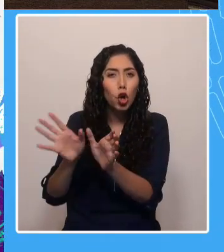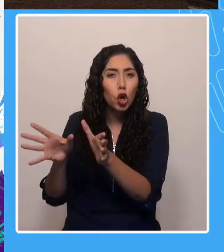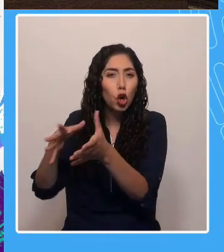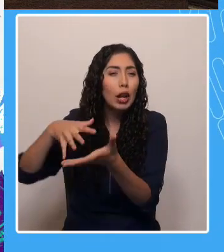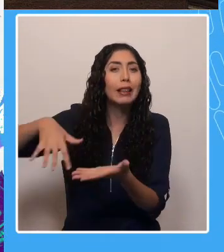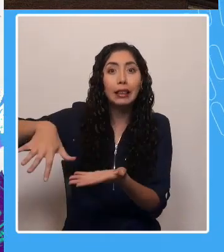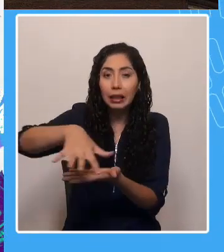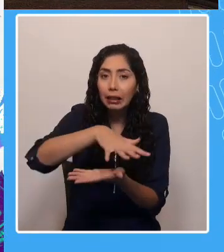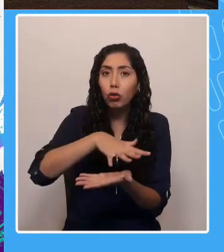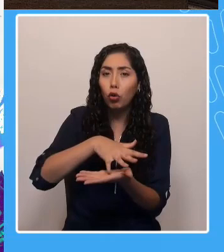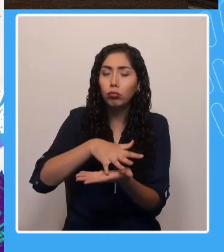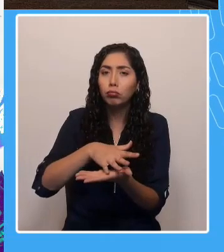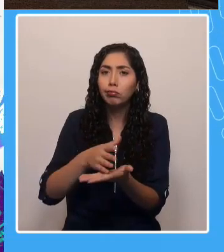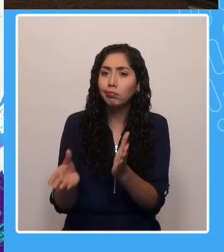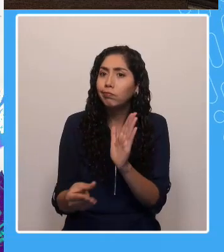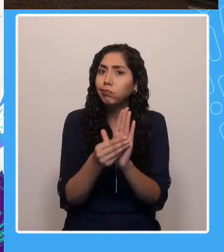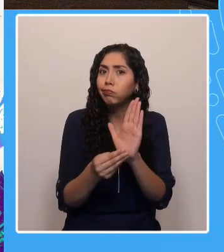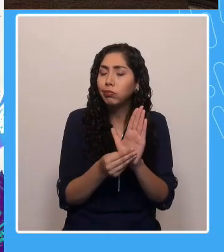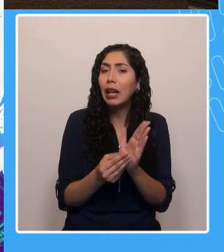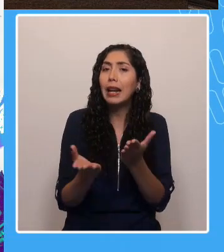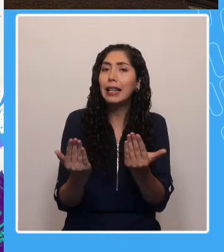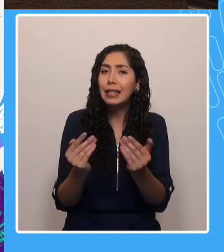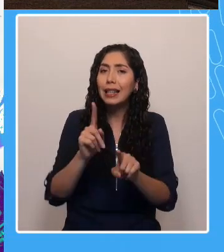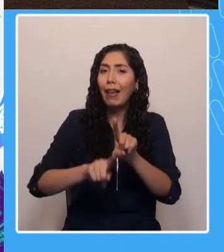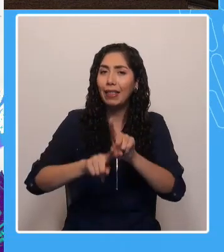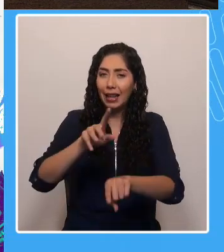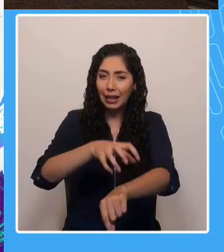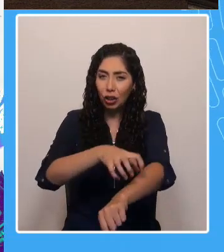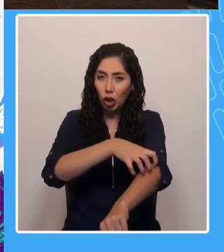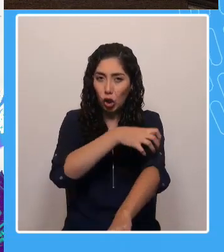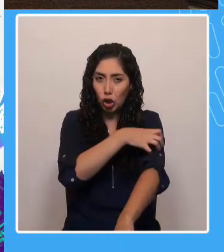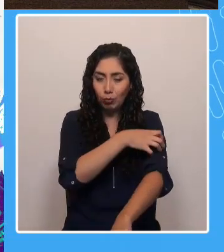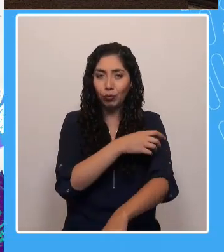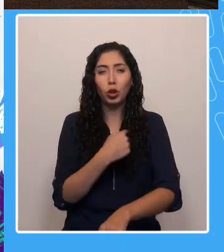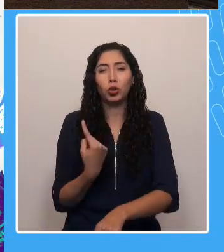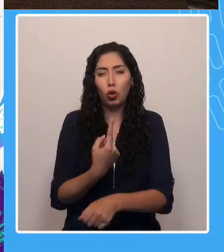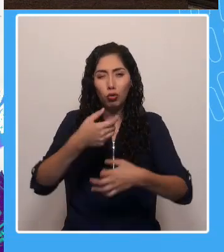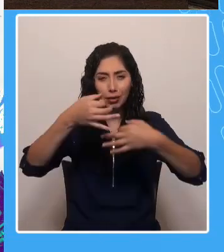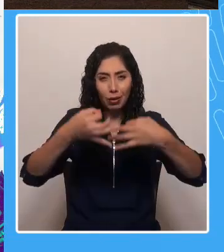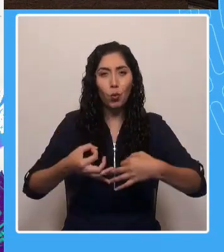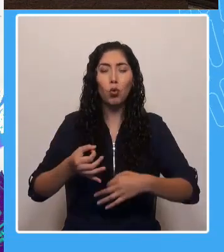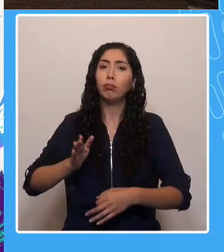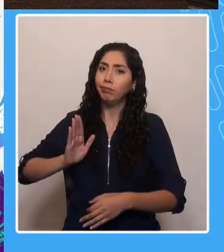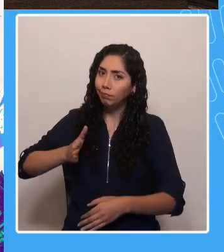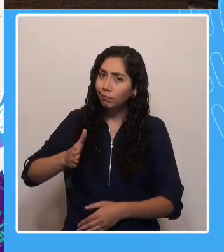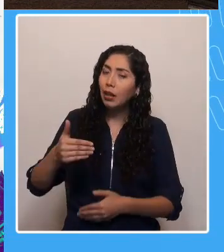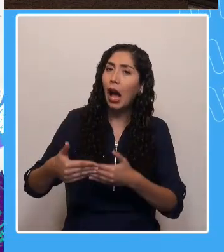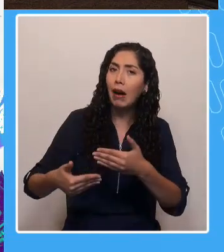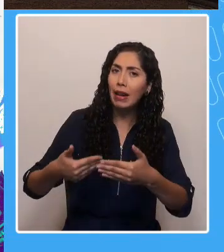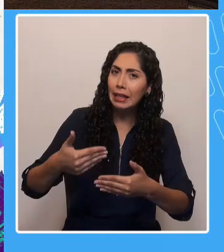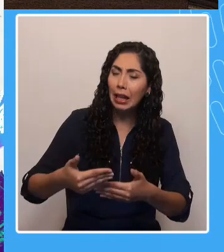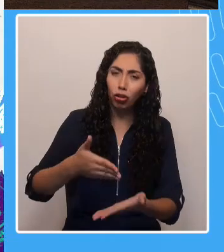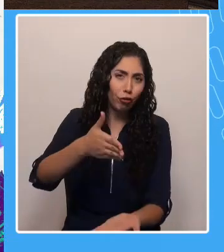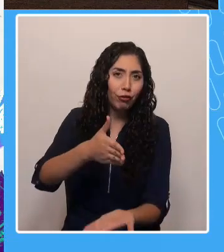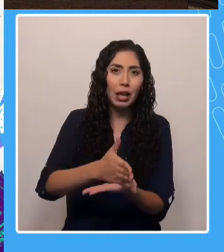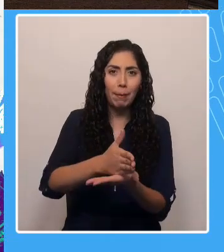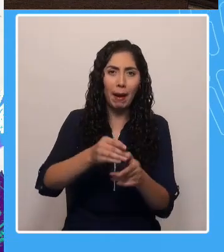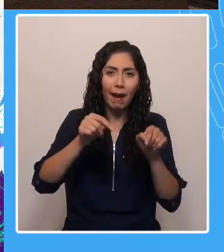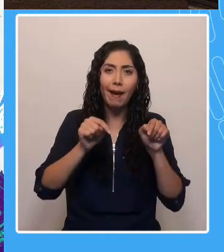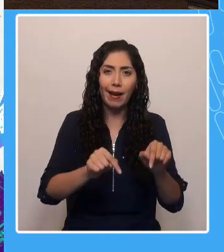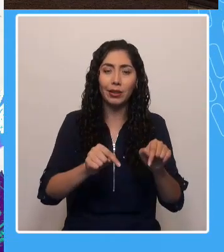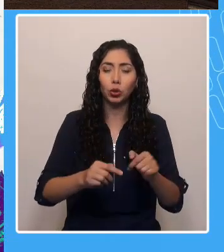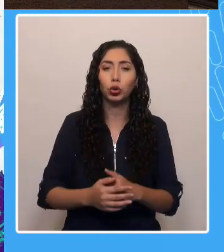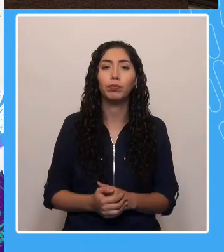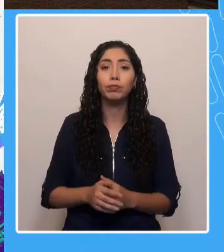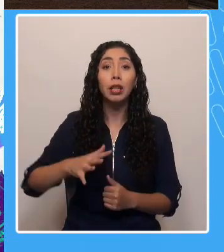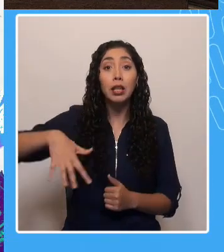de los territorios. Estamos convencidas y convencidos de aquello y seguiremos avanzando a paso firme en esto. La